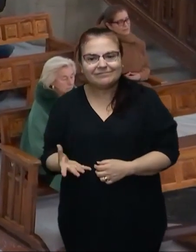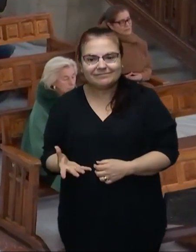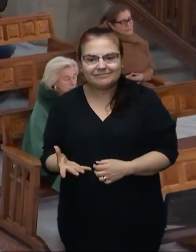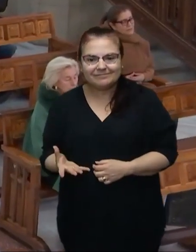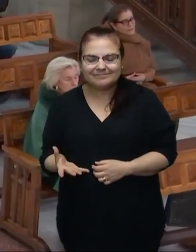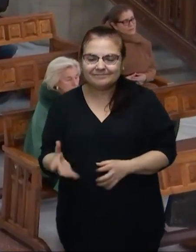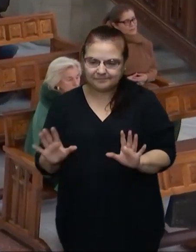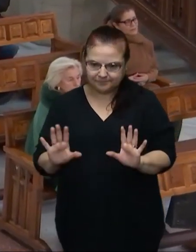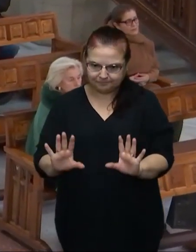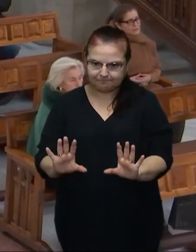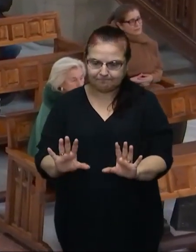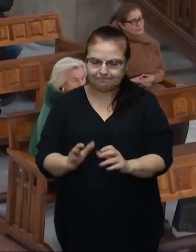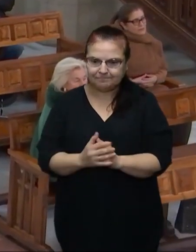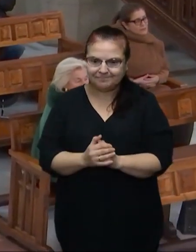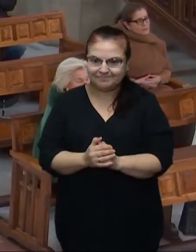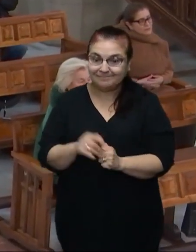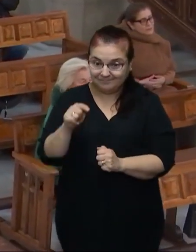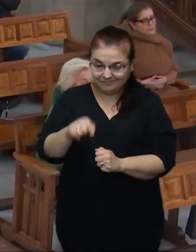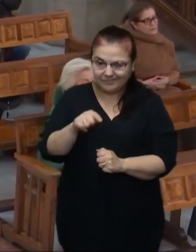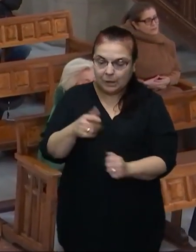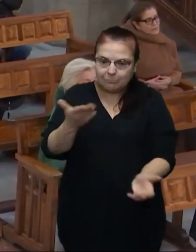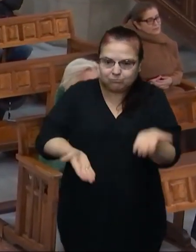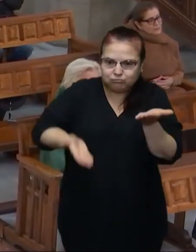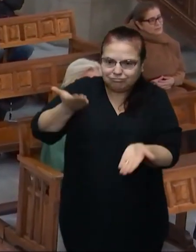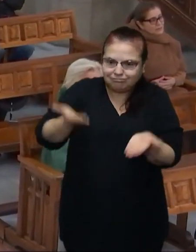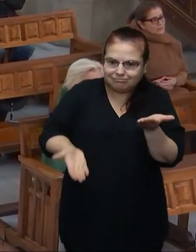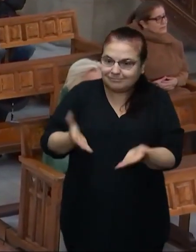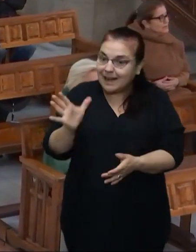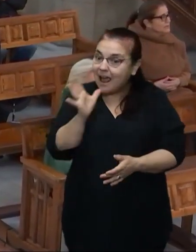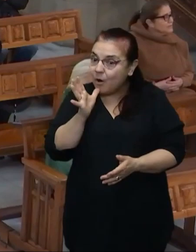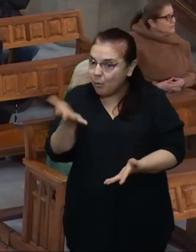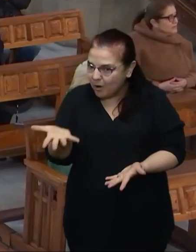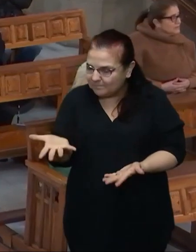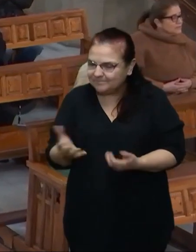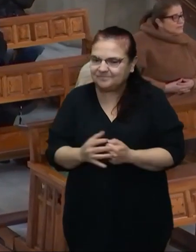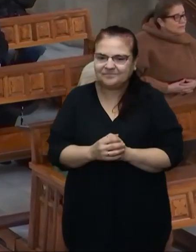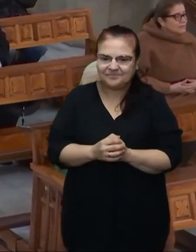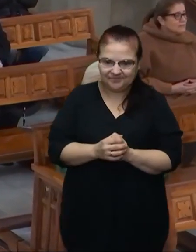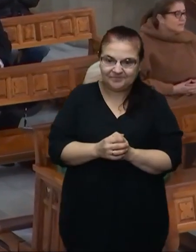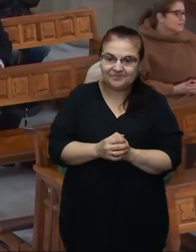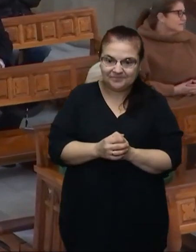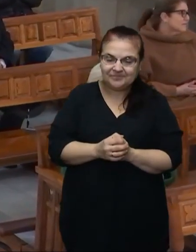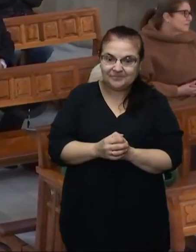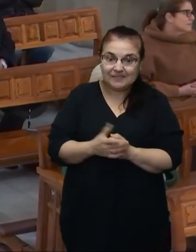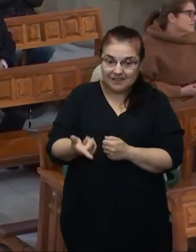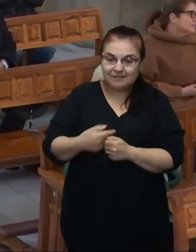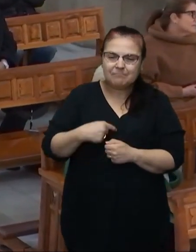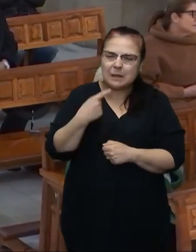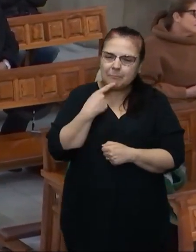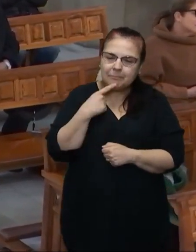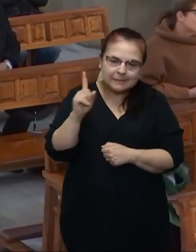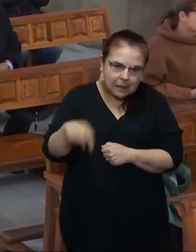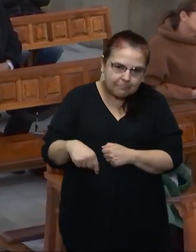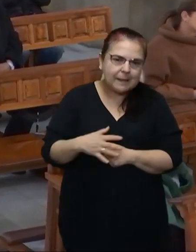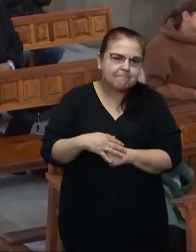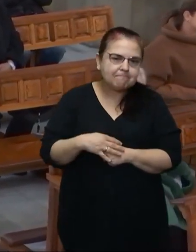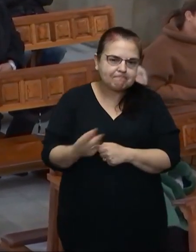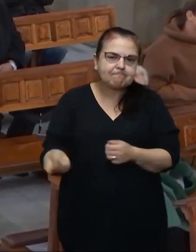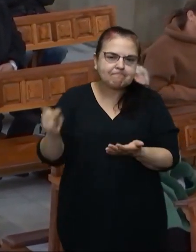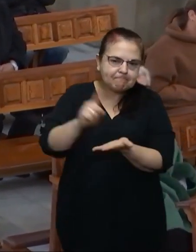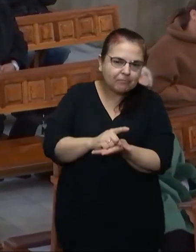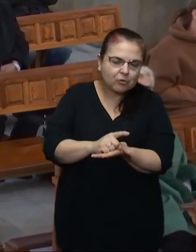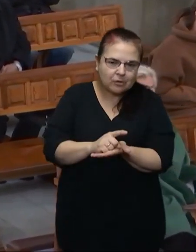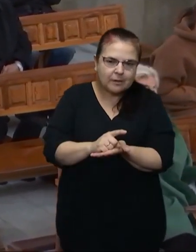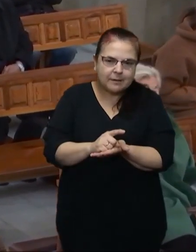Y con esa comparación del agua, nos vamos a encontrar también, una vez más,